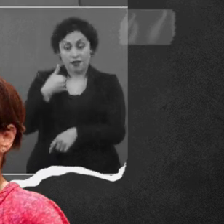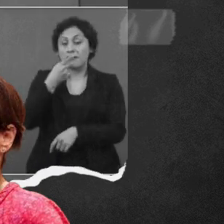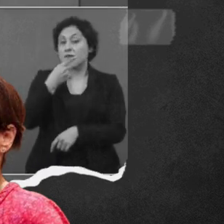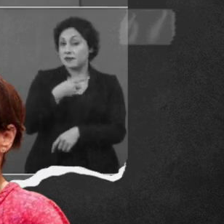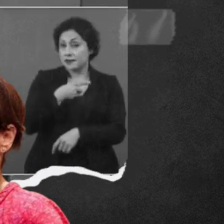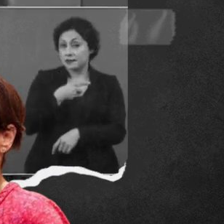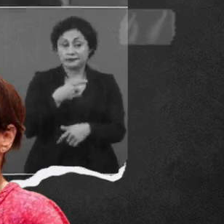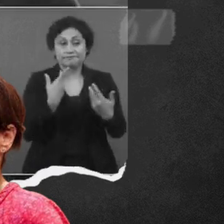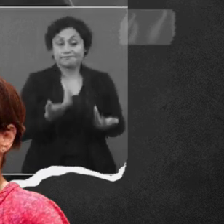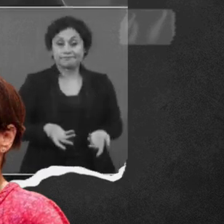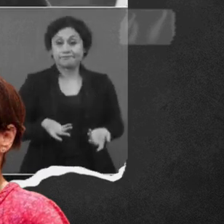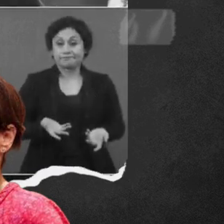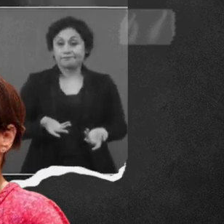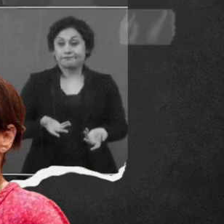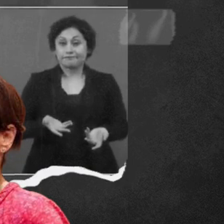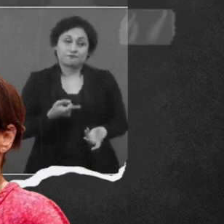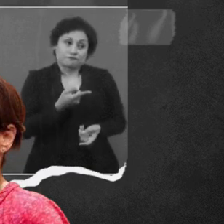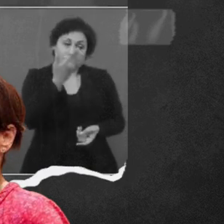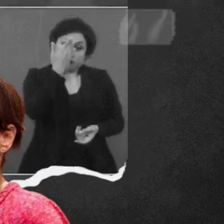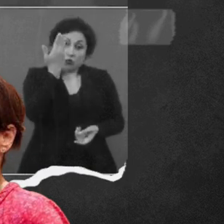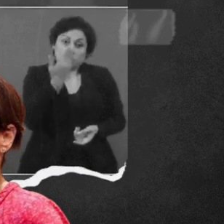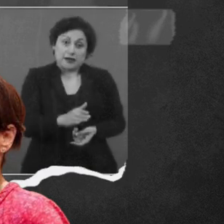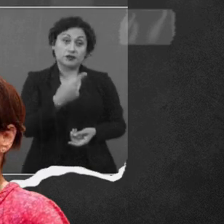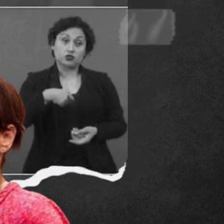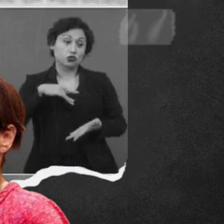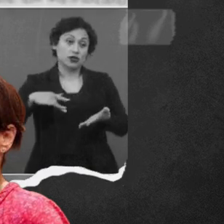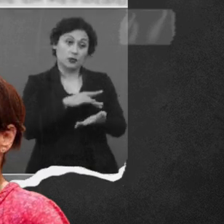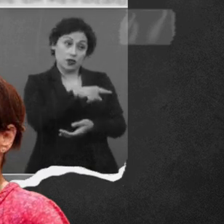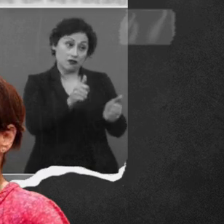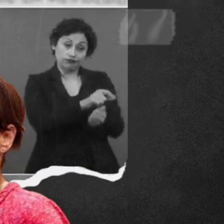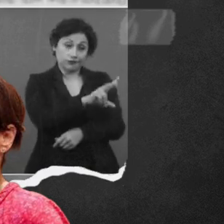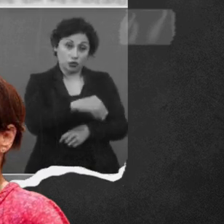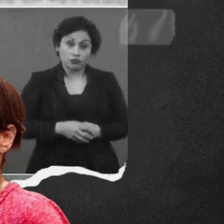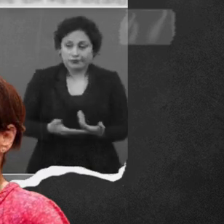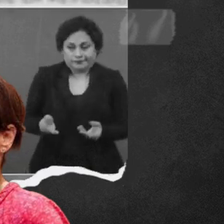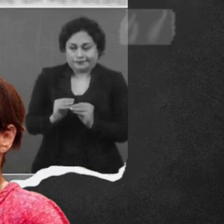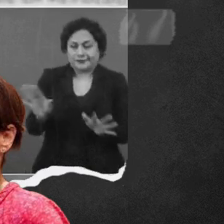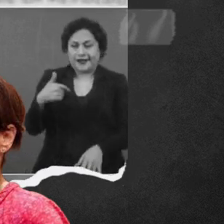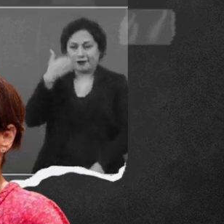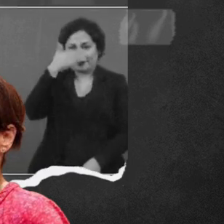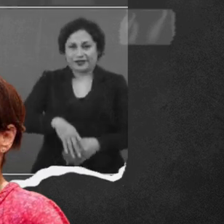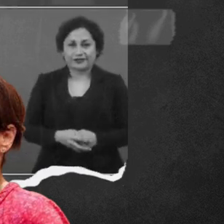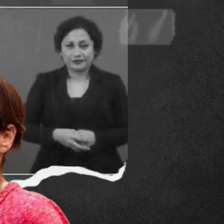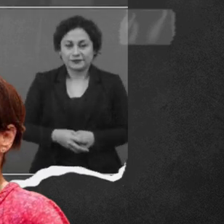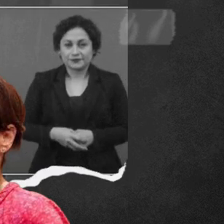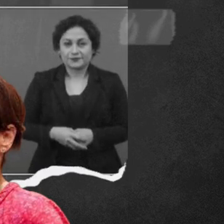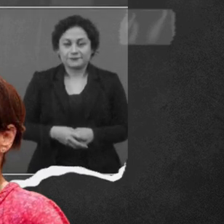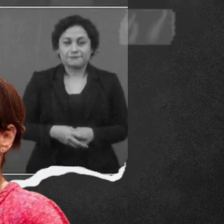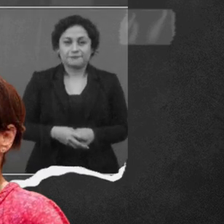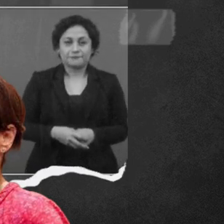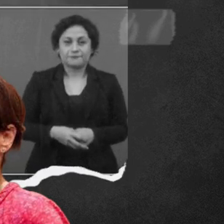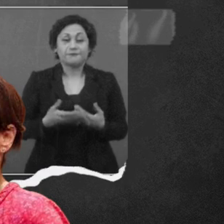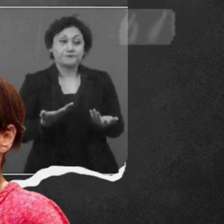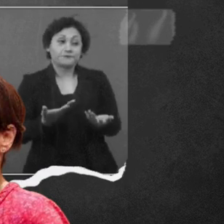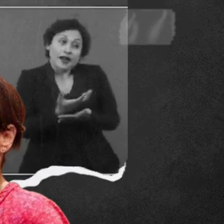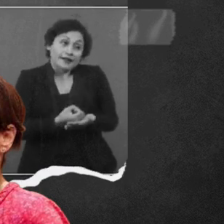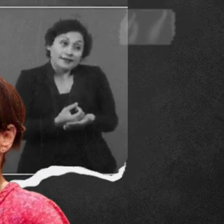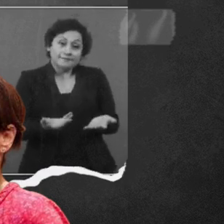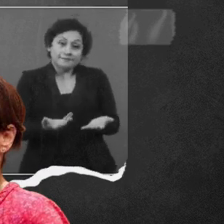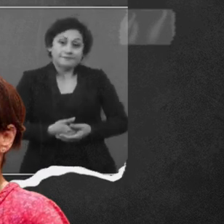dice, pues, como sabes, no estábamos contigo. Pues claro, ¿no? Claro que lo sé. Pero ya